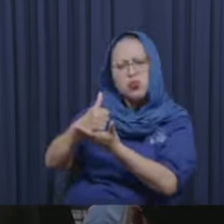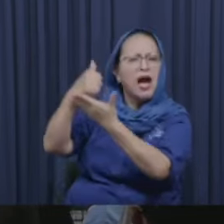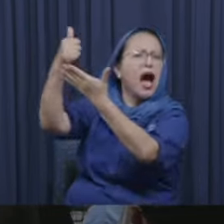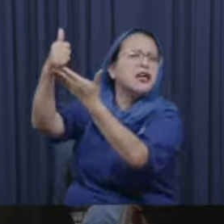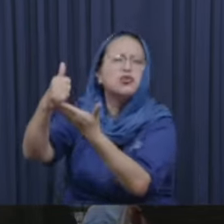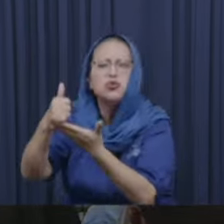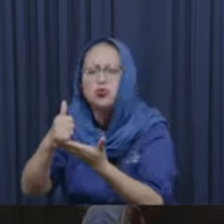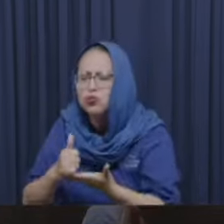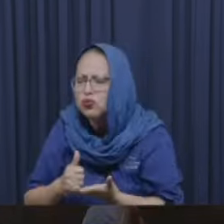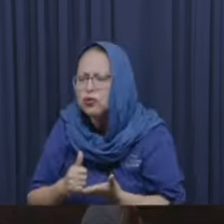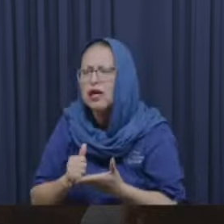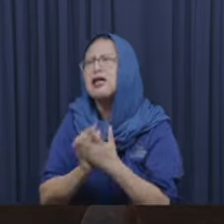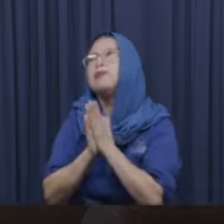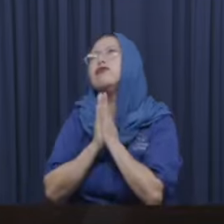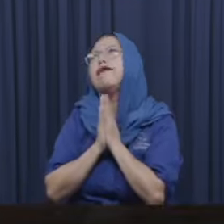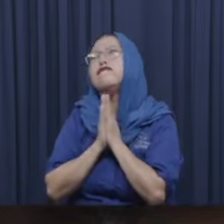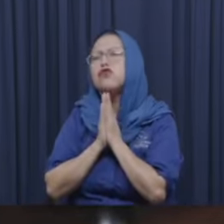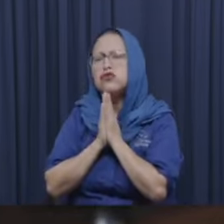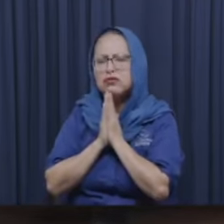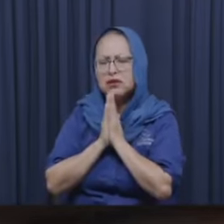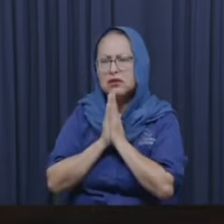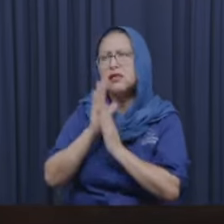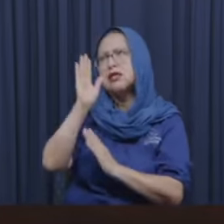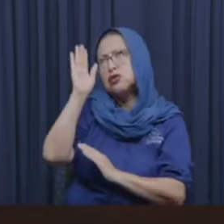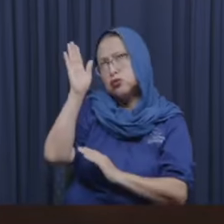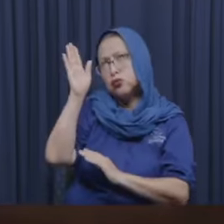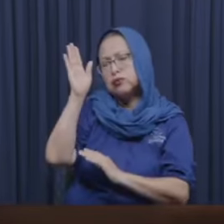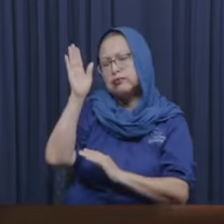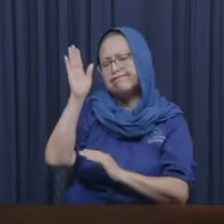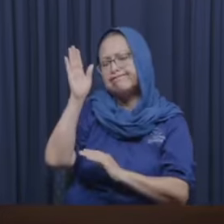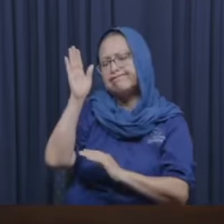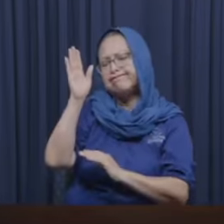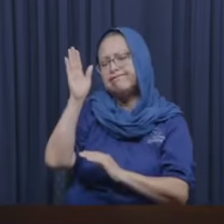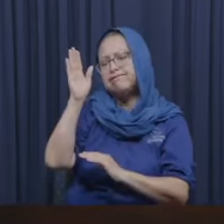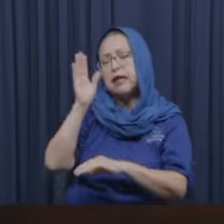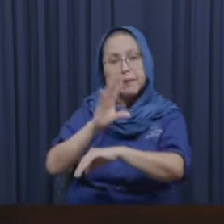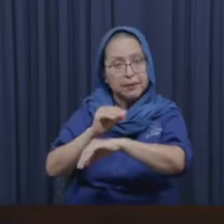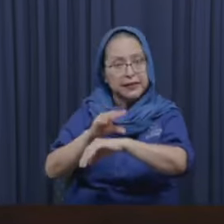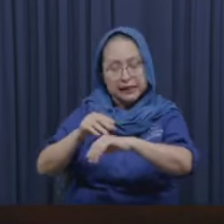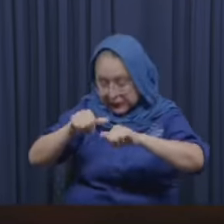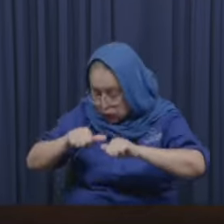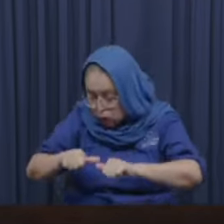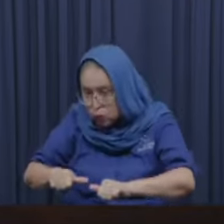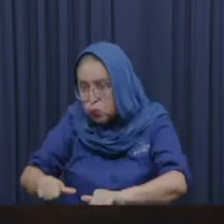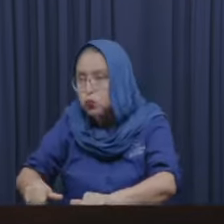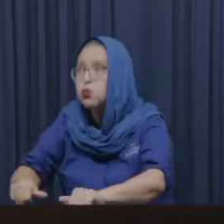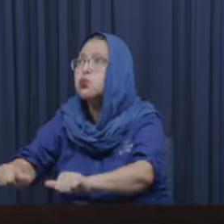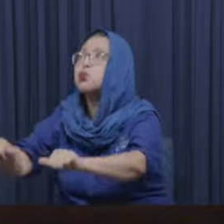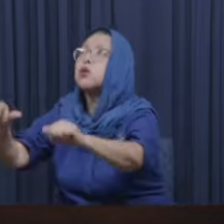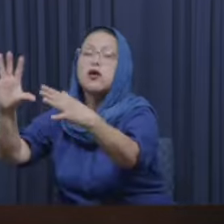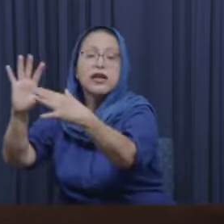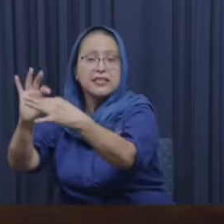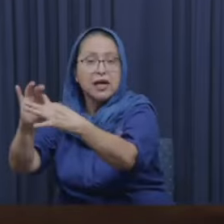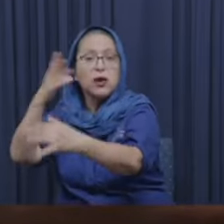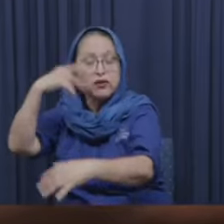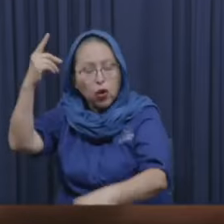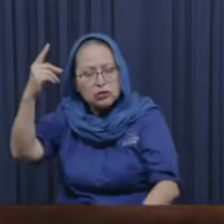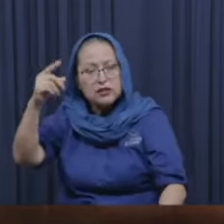auxili que nos permitas permanecer en ti y que ahora que nos acercamos a la